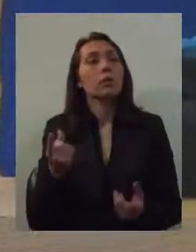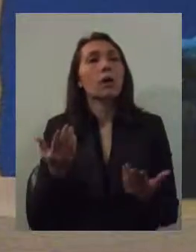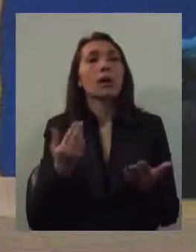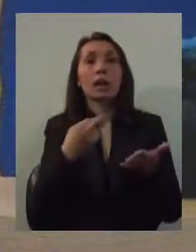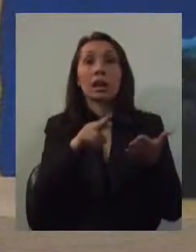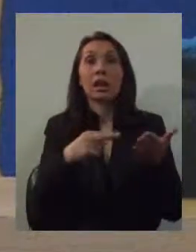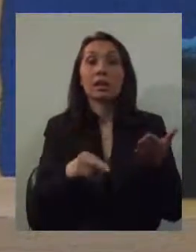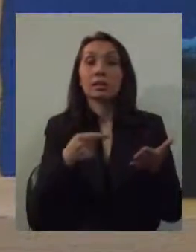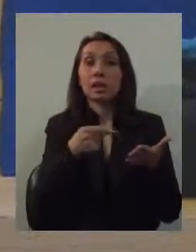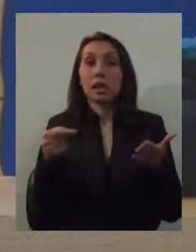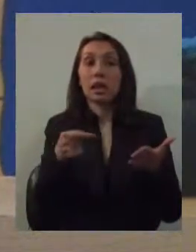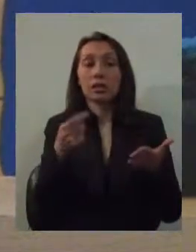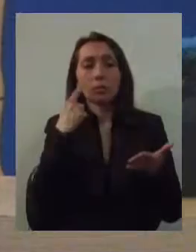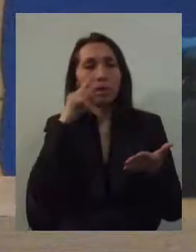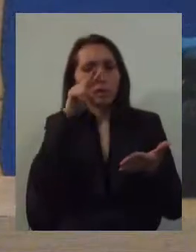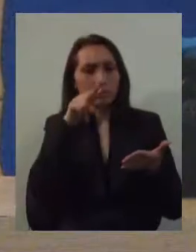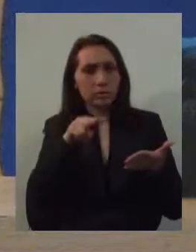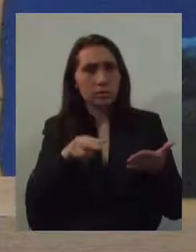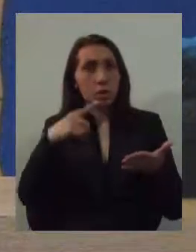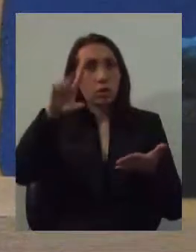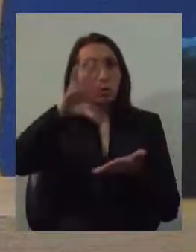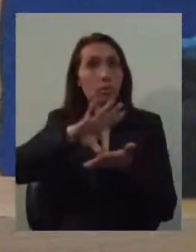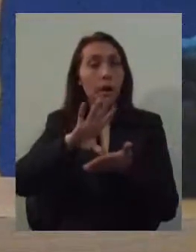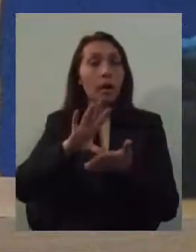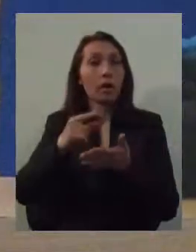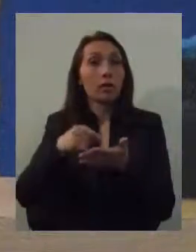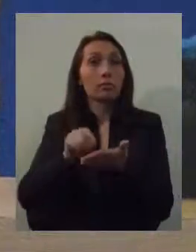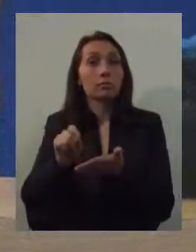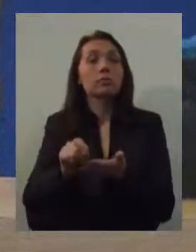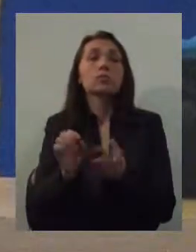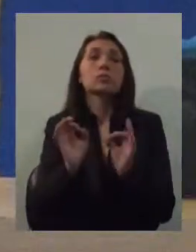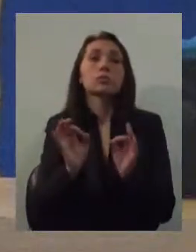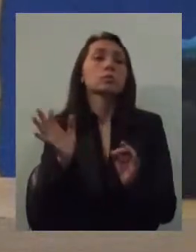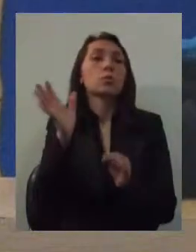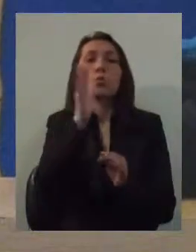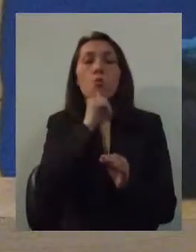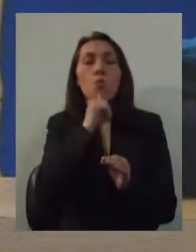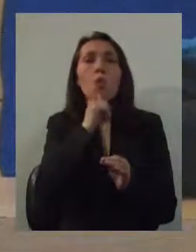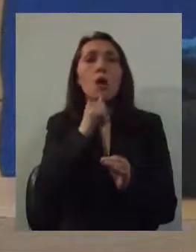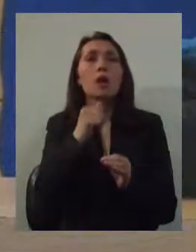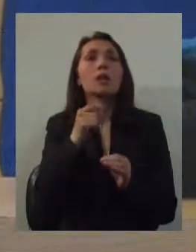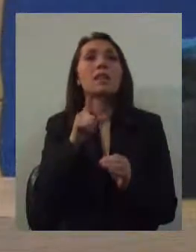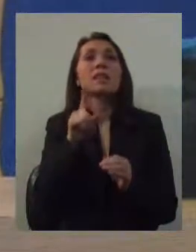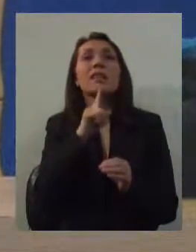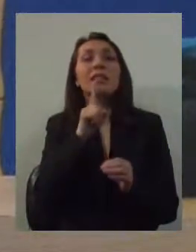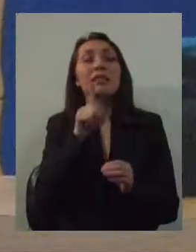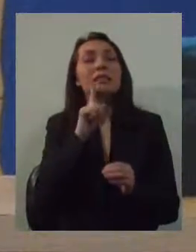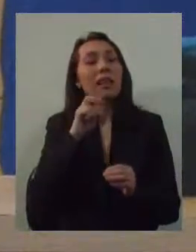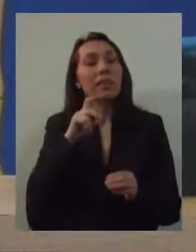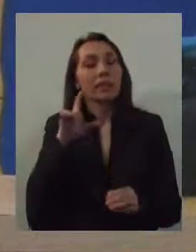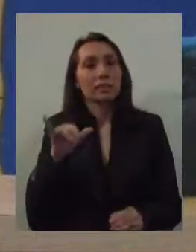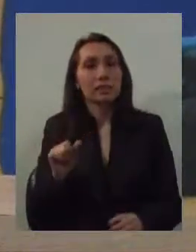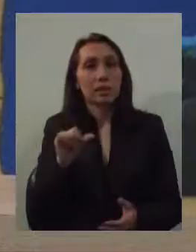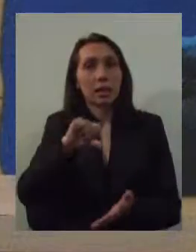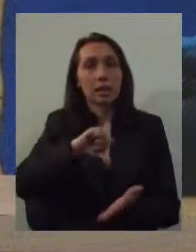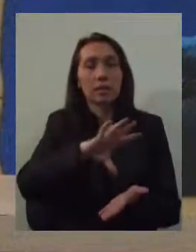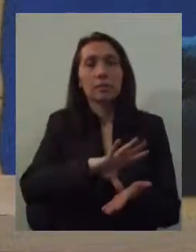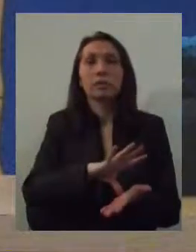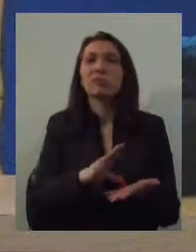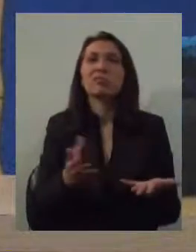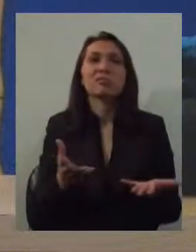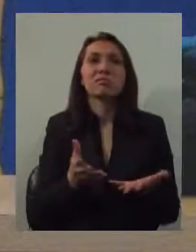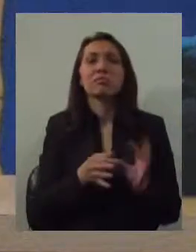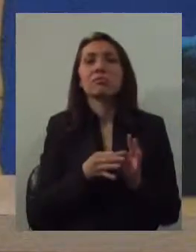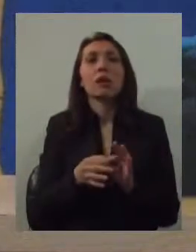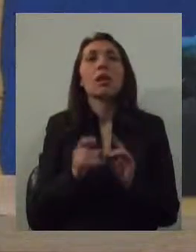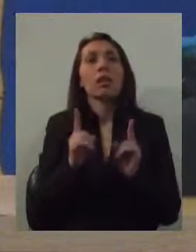requisitos negativos para reconocer una sentencia extranjera es que precisamente no haya litispendencia en el país. Y la litispendencia